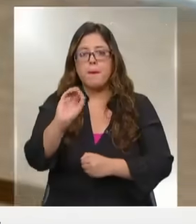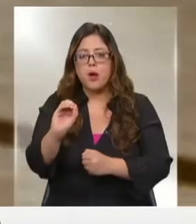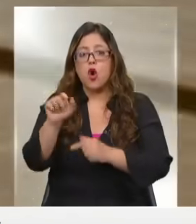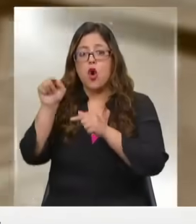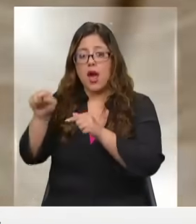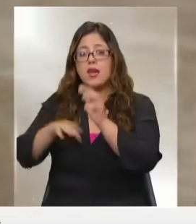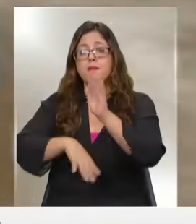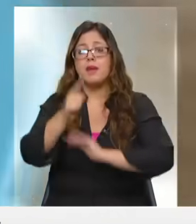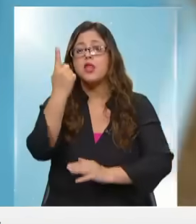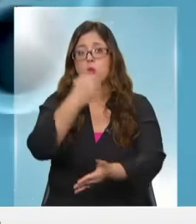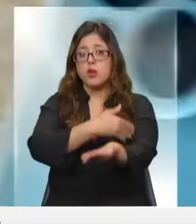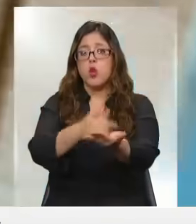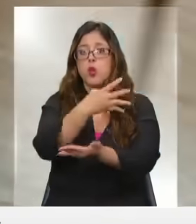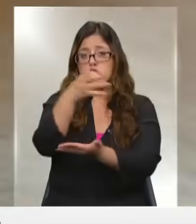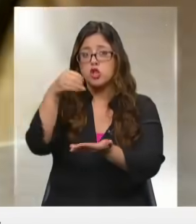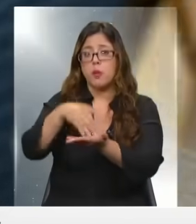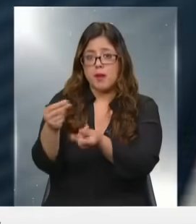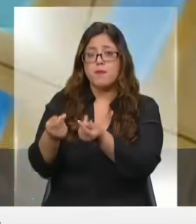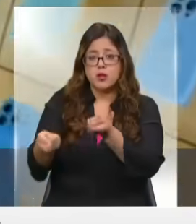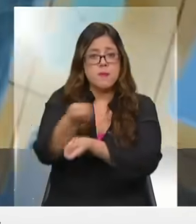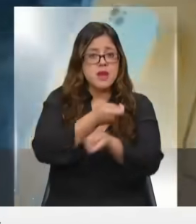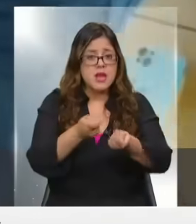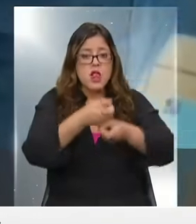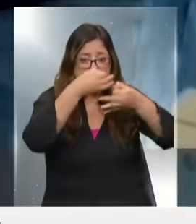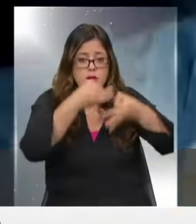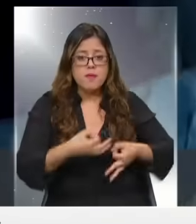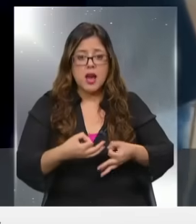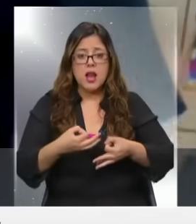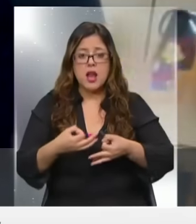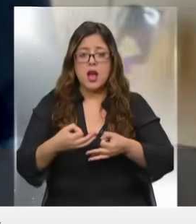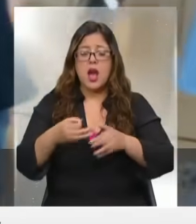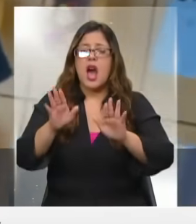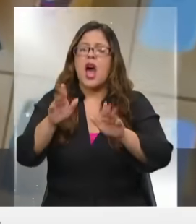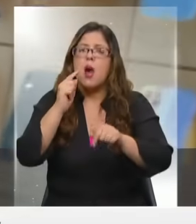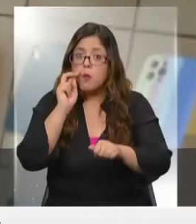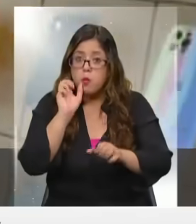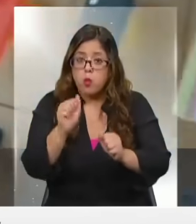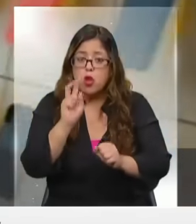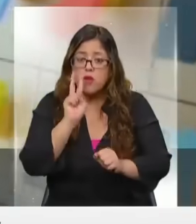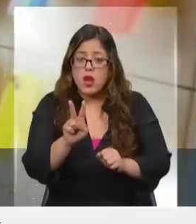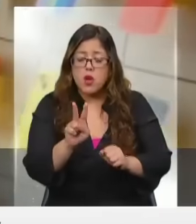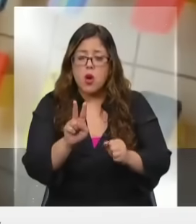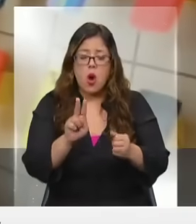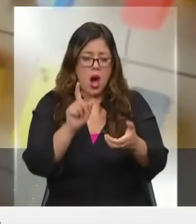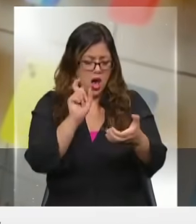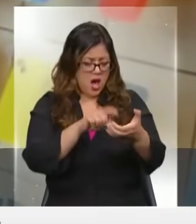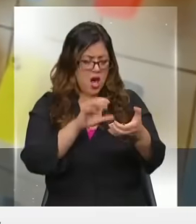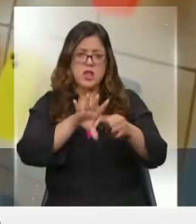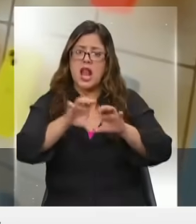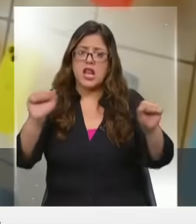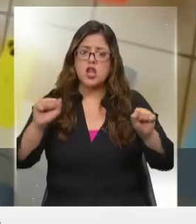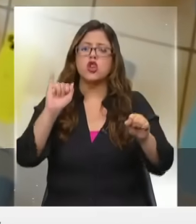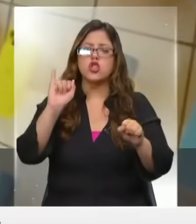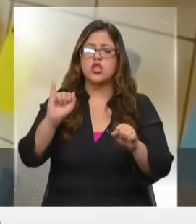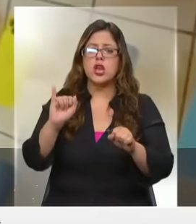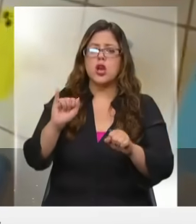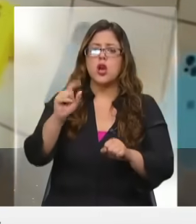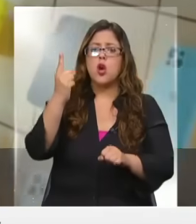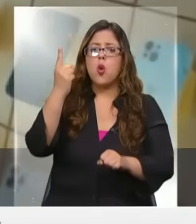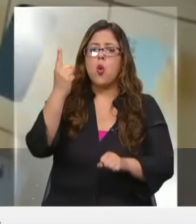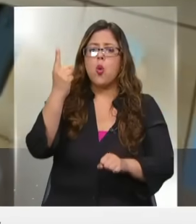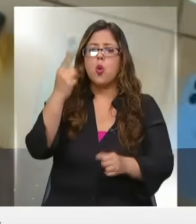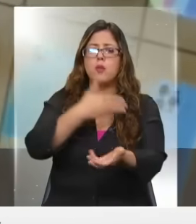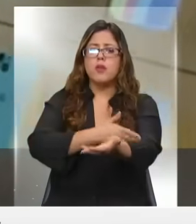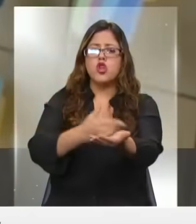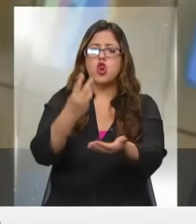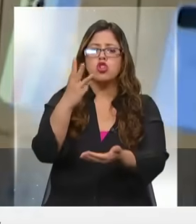el 1.400.000 pesos. Ahí lo puedo sacar, ¿eh? Sí. Ahí está encendido. Sí. Me dijo que en 1.030.000 eso. O sea,